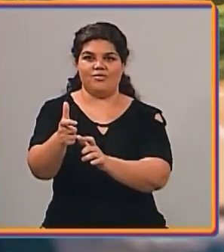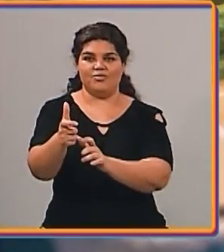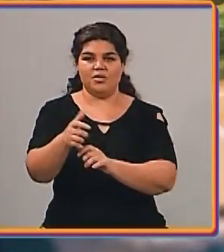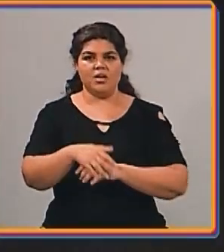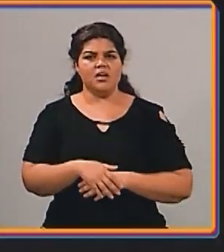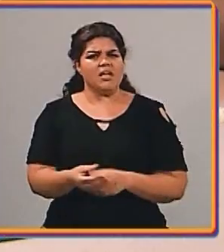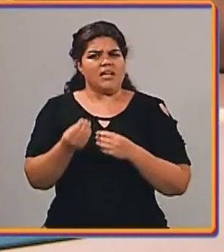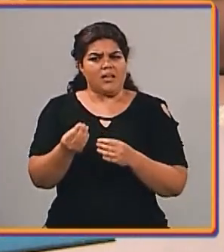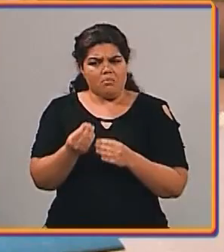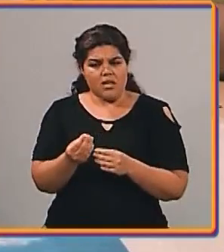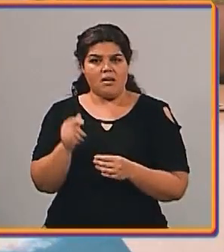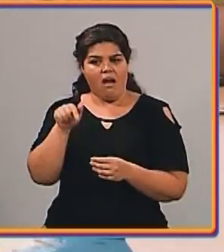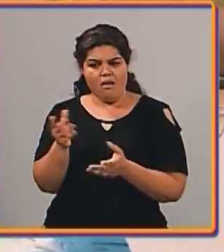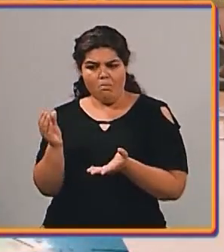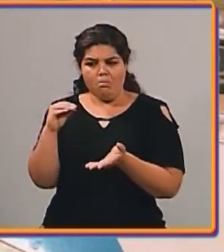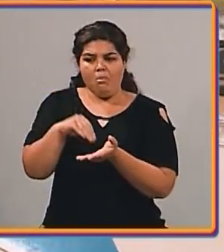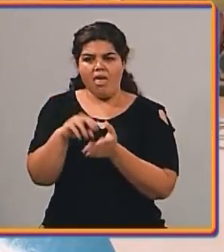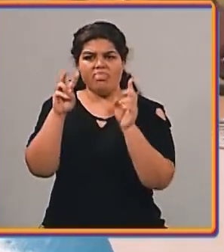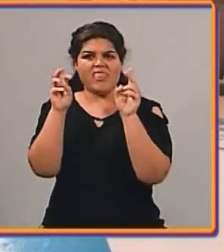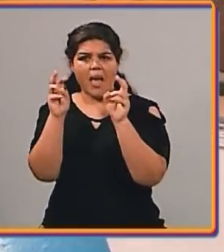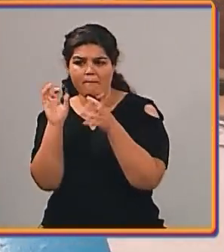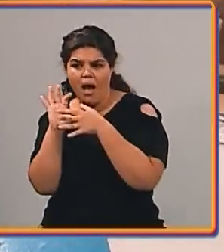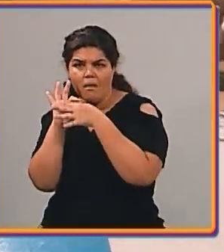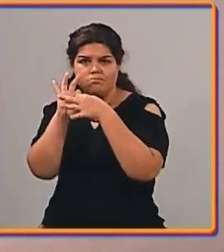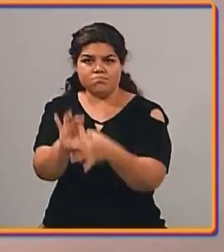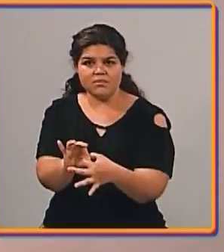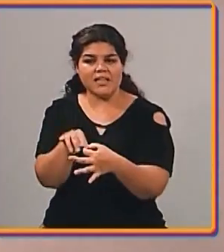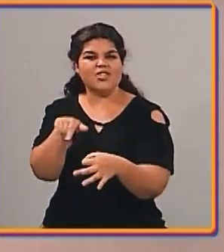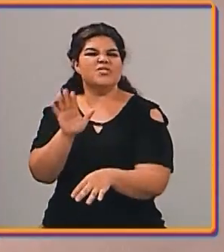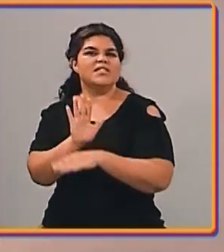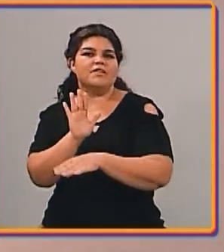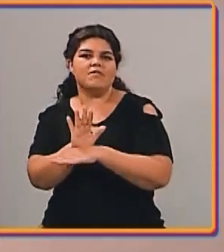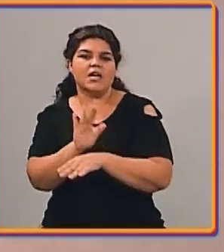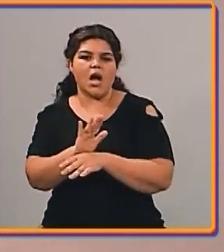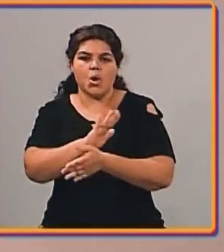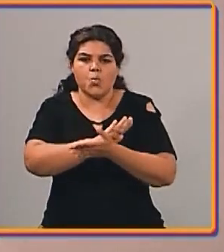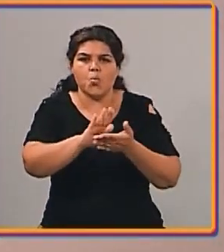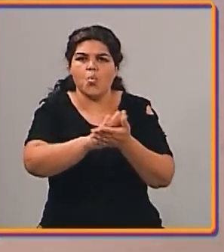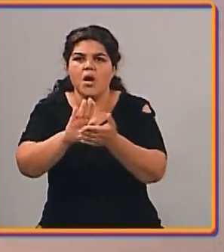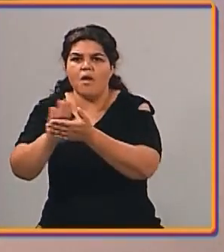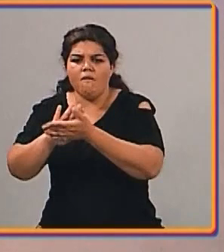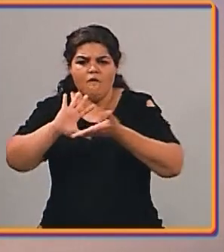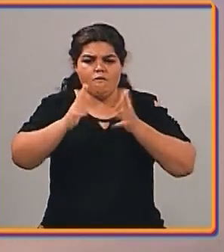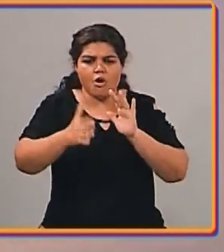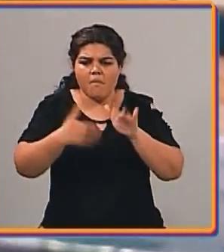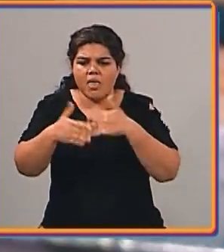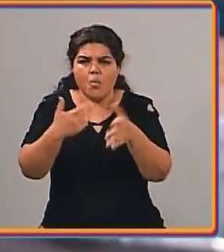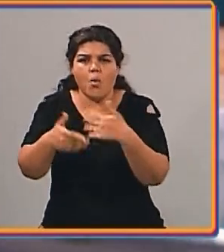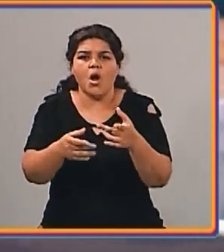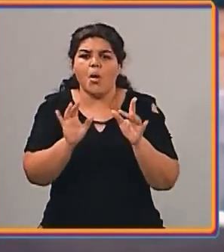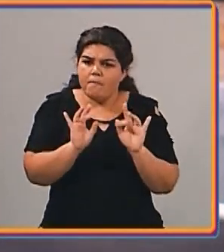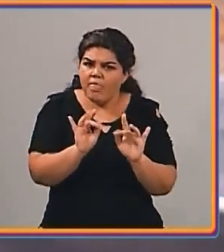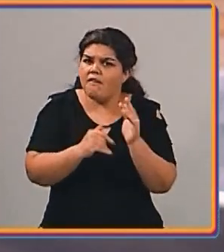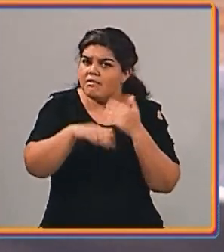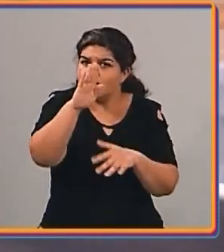Al agregarles una temática a los juegos, se abrió un universo de nuevas posibilidades para crear mecánicas más complejas y